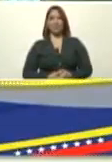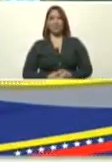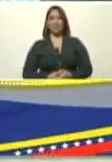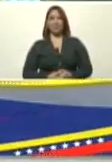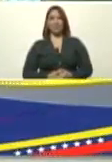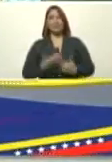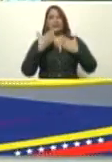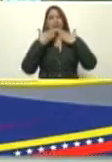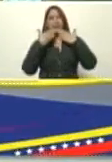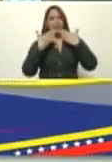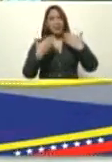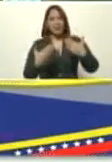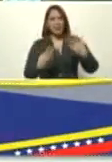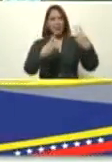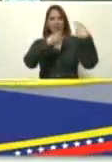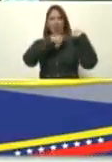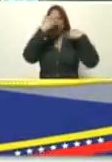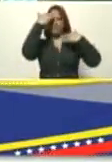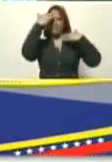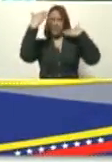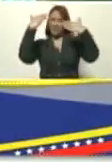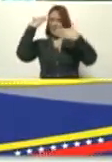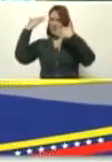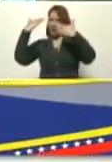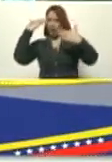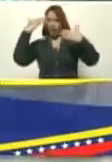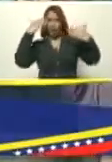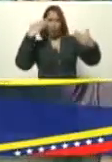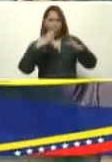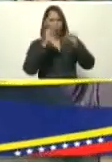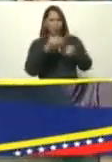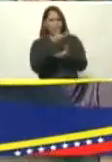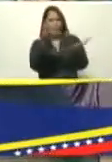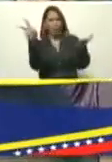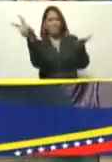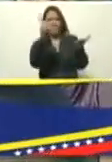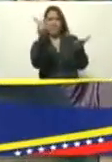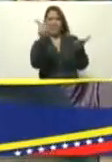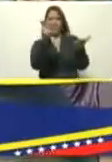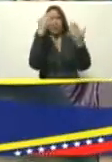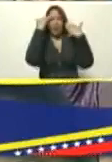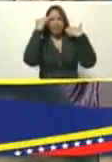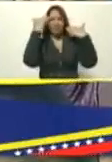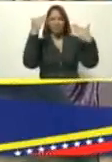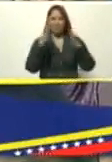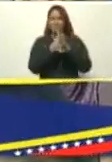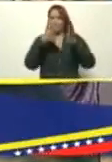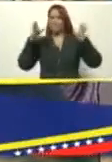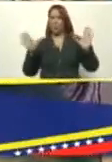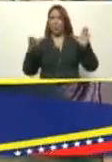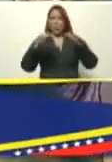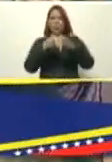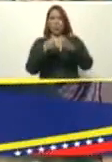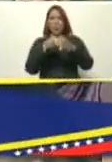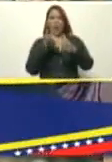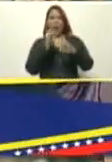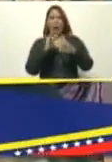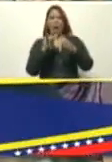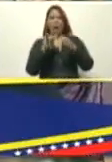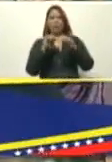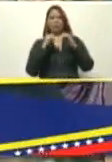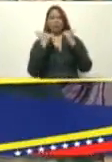Gracias, mi comandante en jefe. Saludo. Saludo a toda Venezuela y saludo a ese gran equipo que está en el Palacio